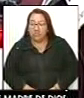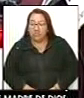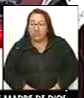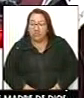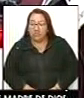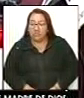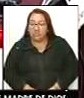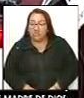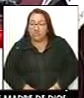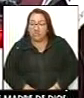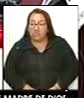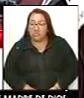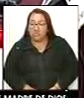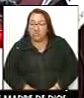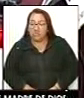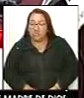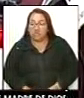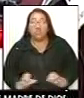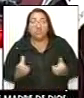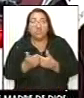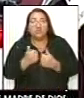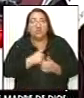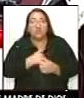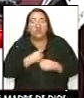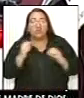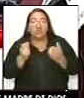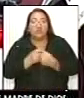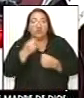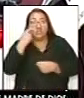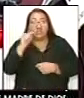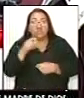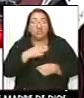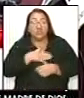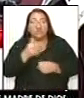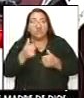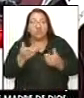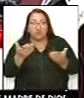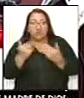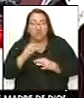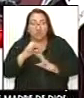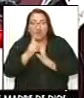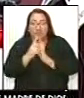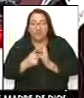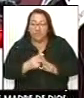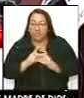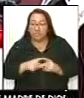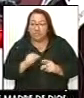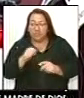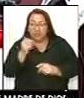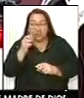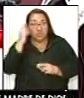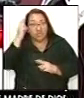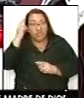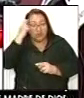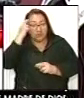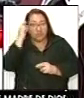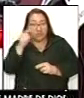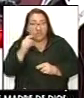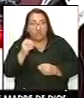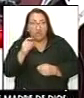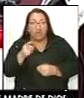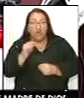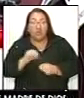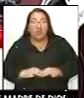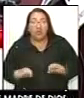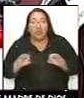hacerlo, congresal, que debe hacerlo el propio Congreso. Por eso me parece bien que usted haya traído este predictamen. Pero así estas reflexiones, porque así como